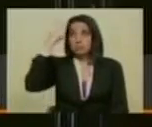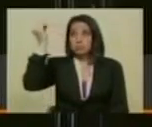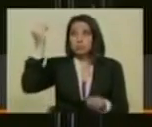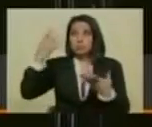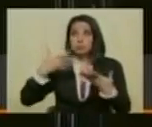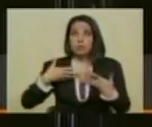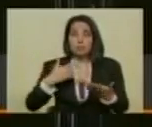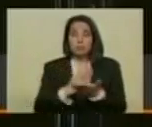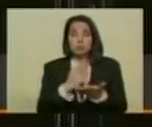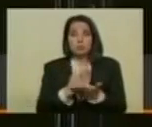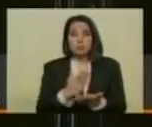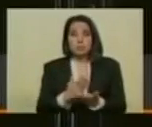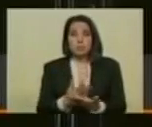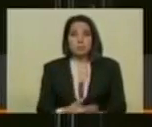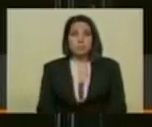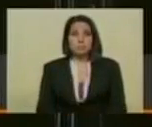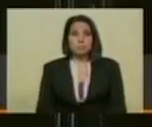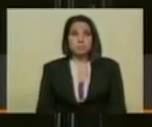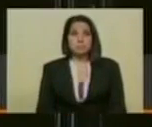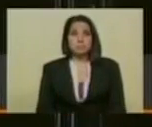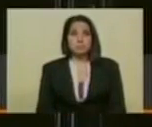por siempre.